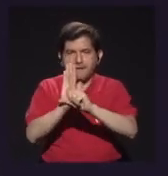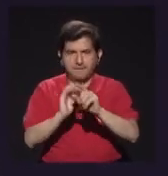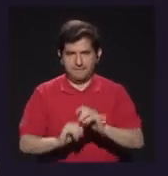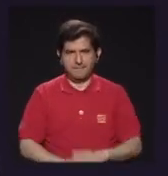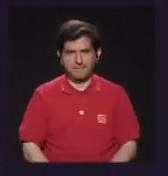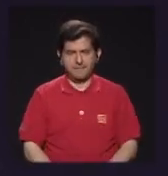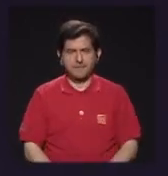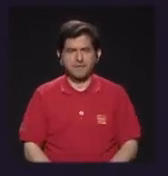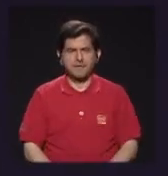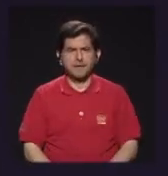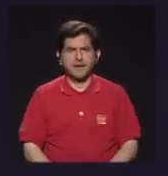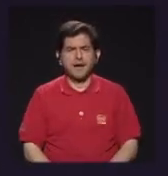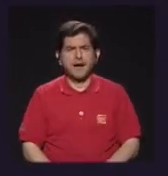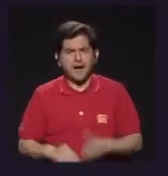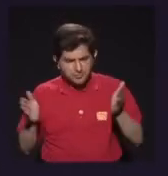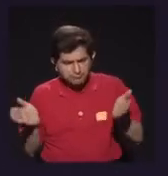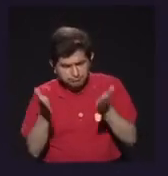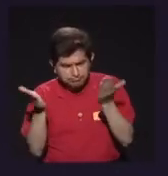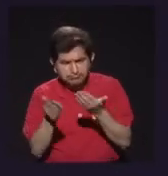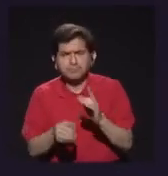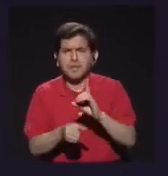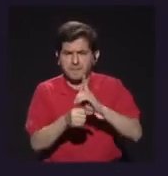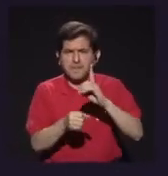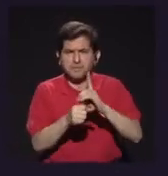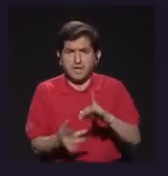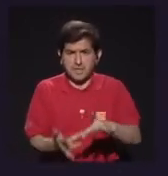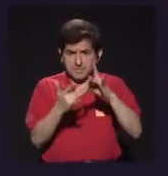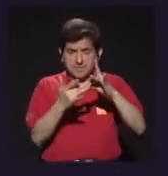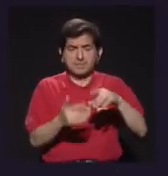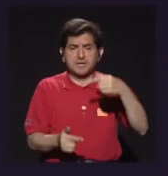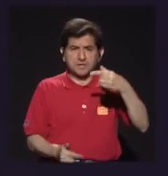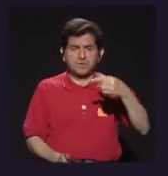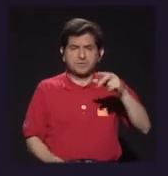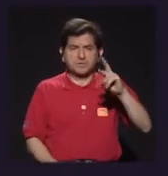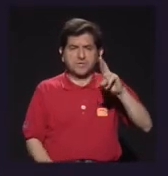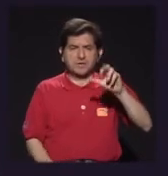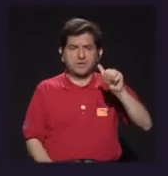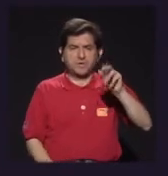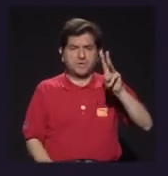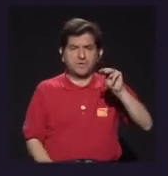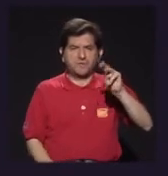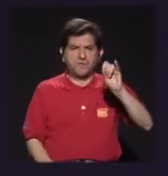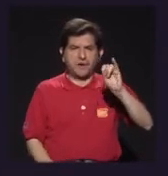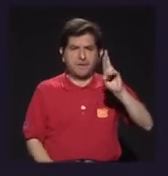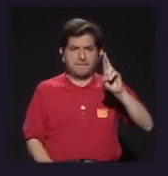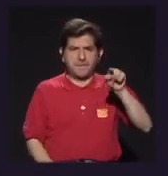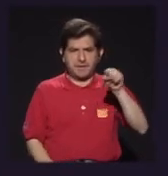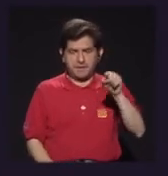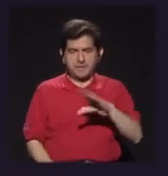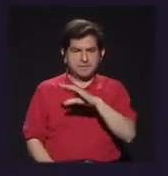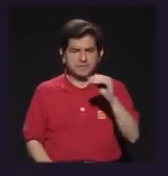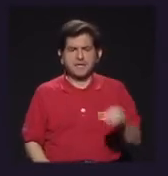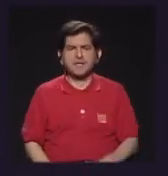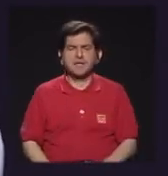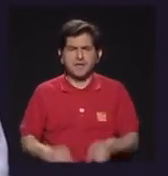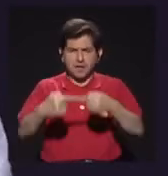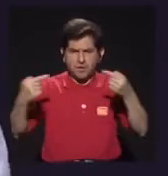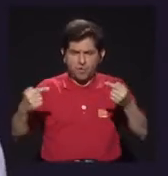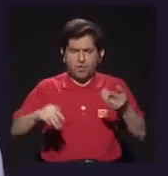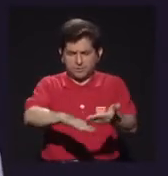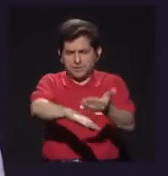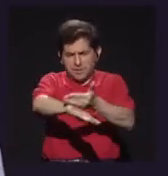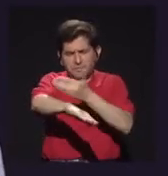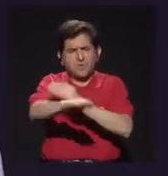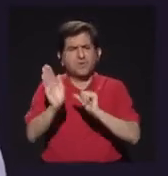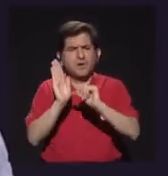sobre qué tan pro positivos han sido de estos diputados en particular don gonzalo ramírez frente a que tanto se han opuesto al avance de la agenda